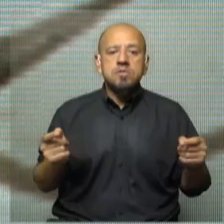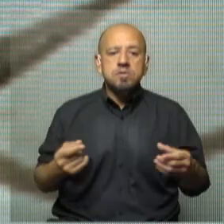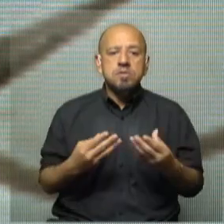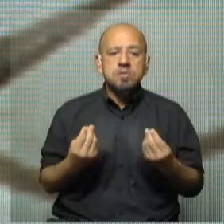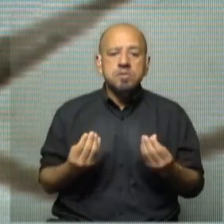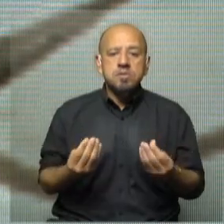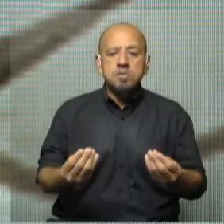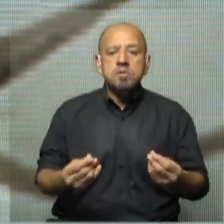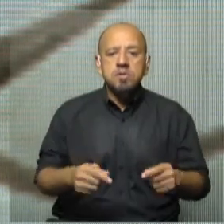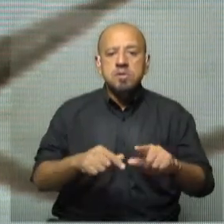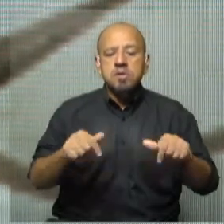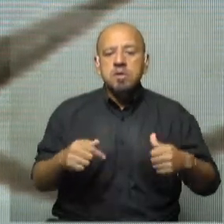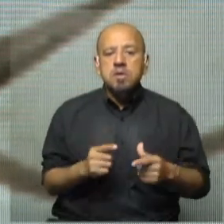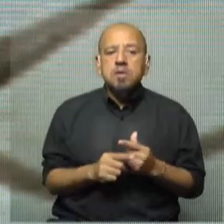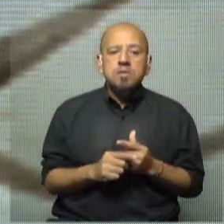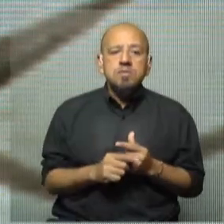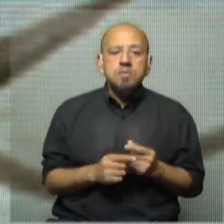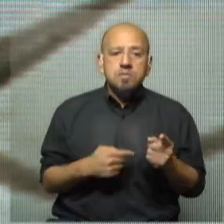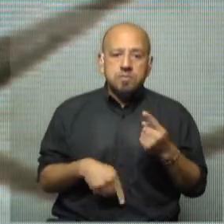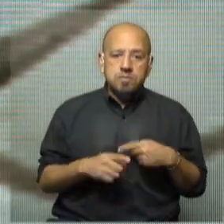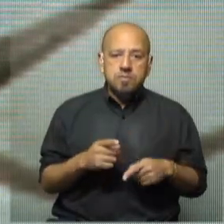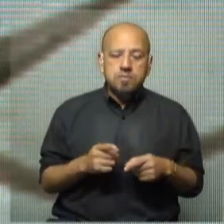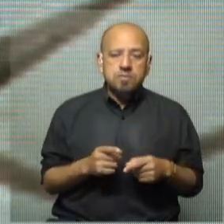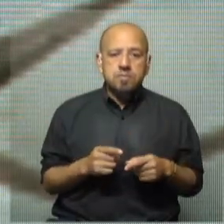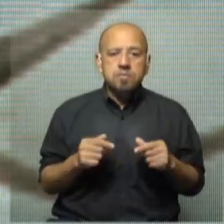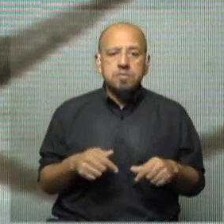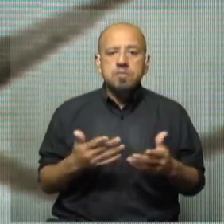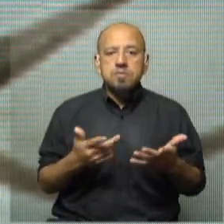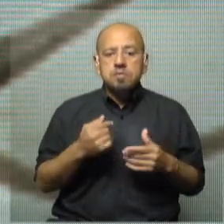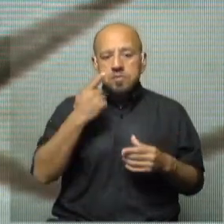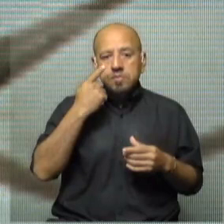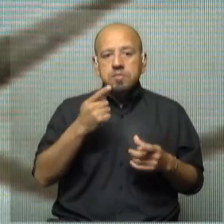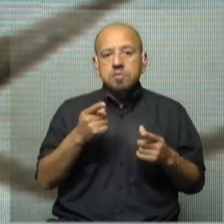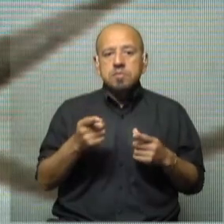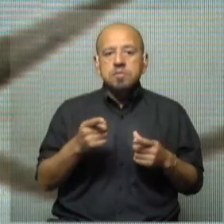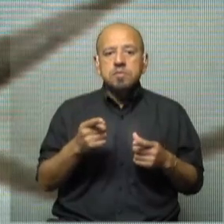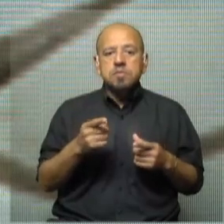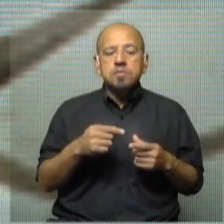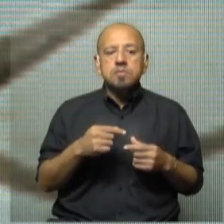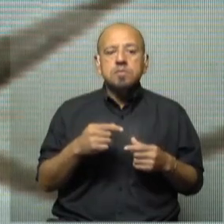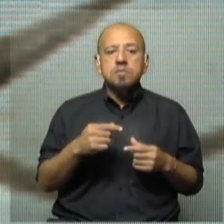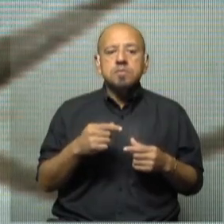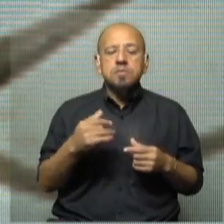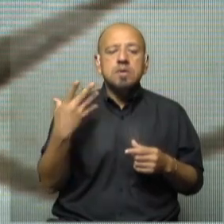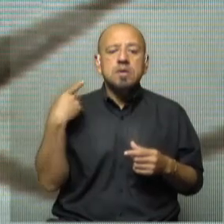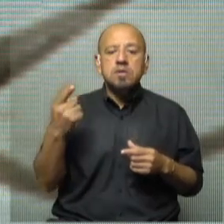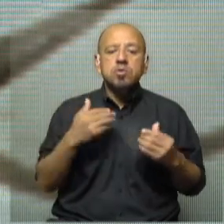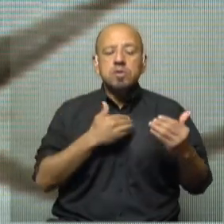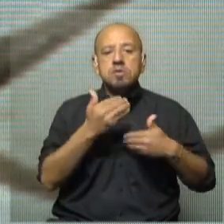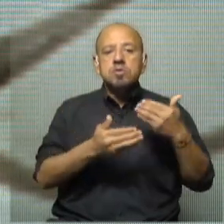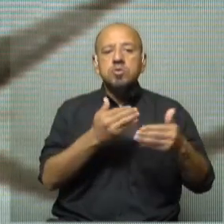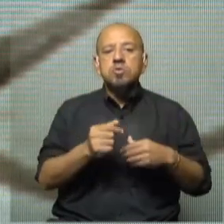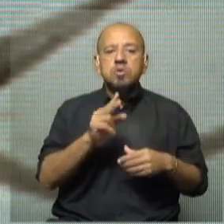para preparar el plantado. Así que, como les decíamos anteriormente, vamos a escuchar a Pablo Pacheco, el jefe de desarrollo de la